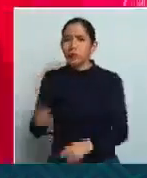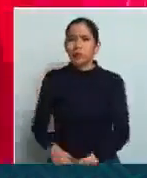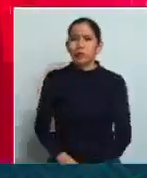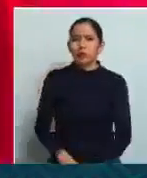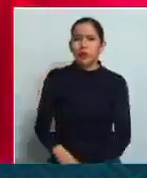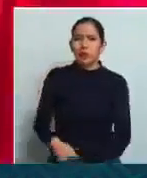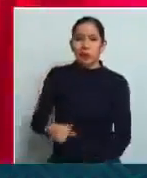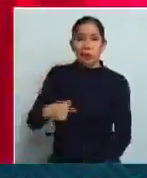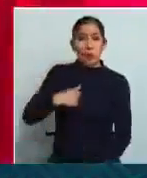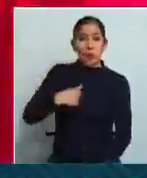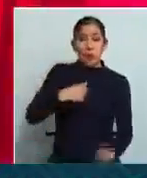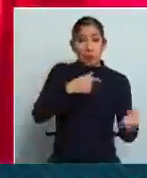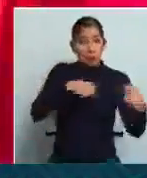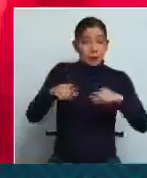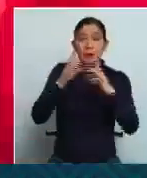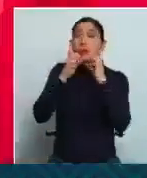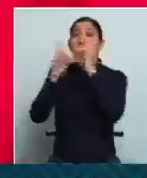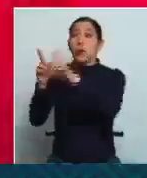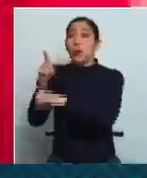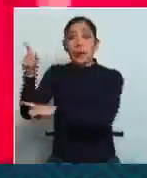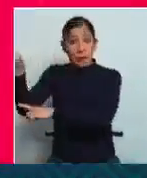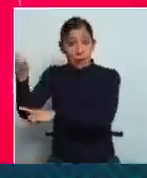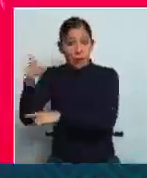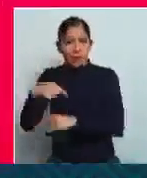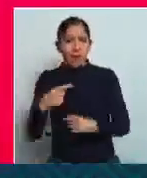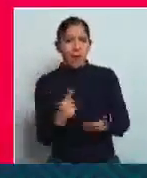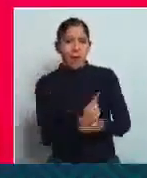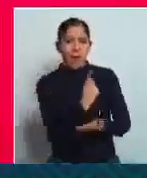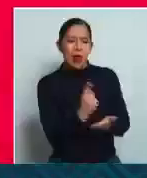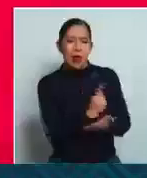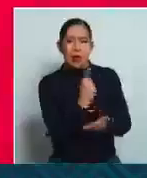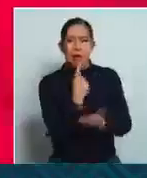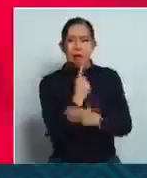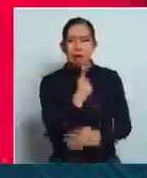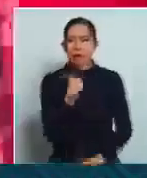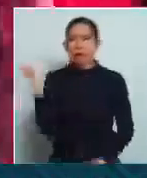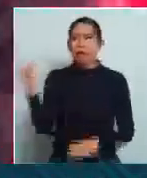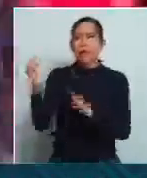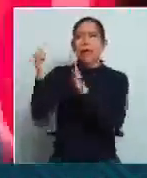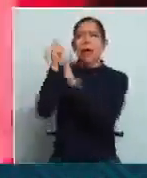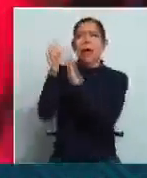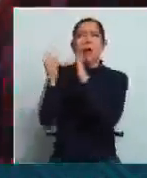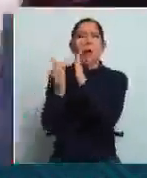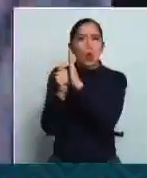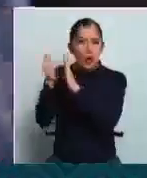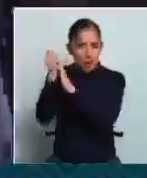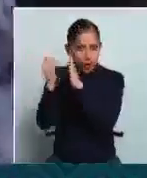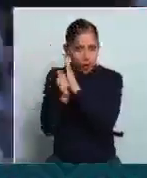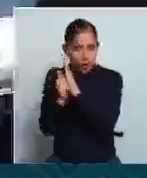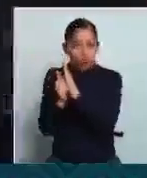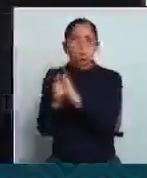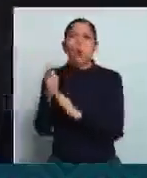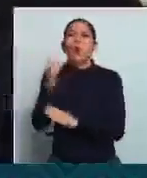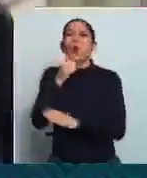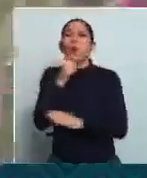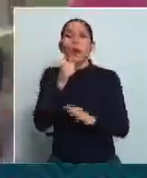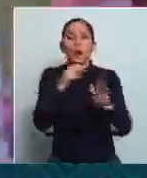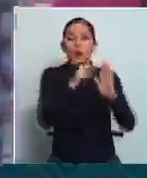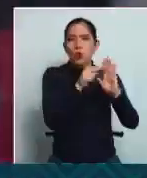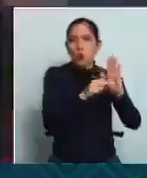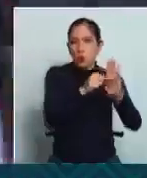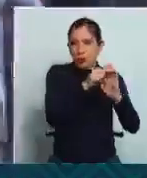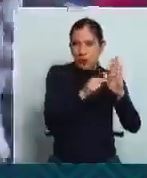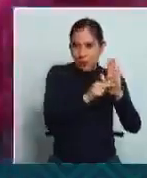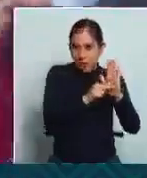venido a denunciar unas amenazas y extorsión. Él es abogado de una notario. Abogado de